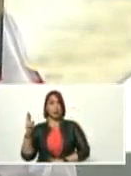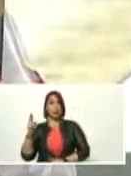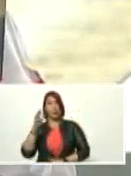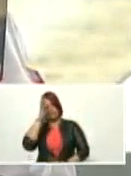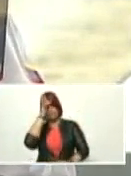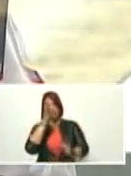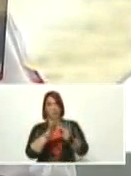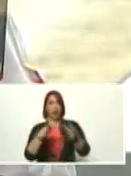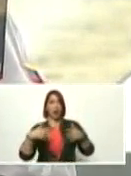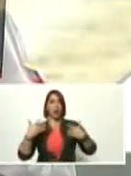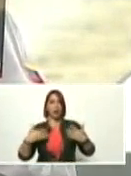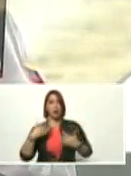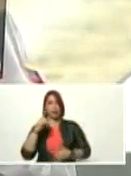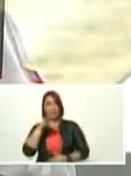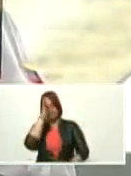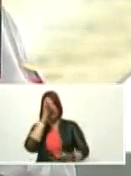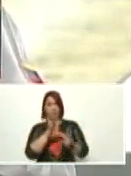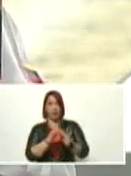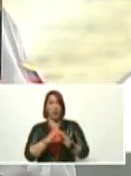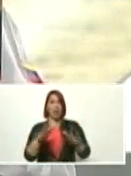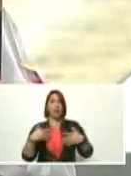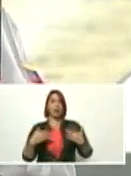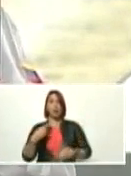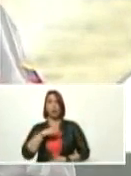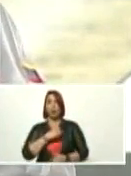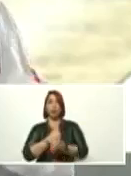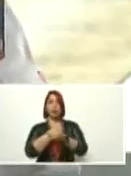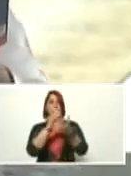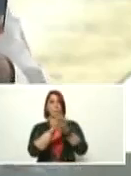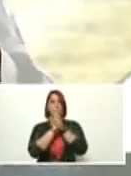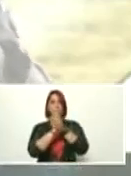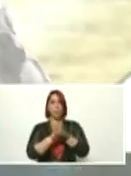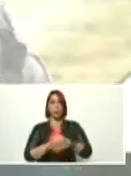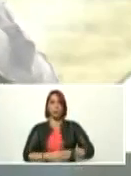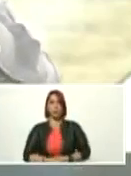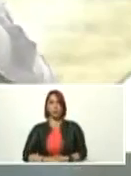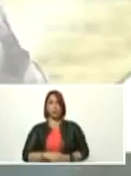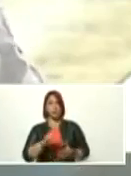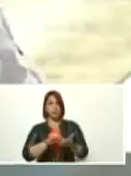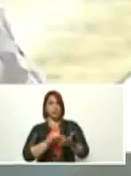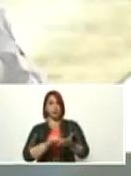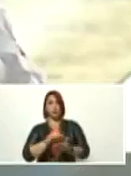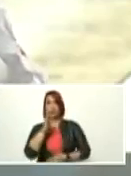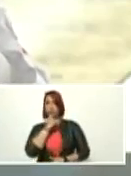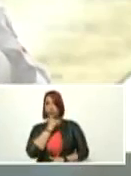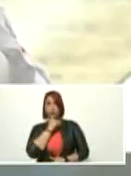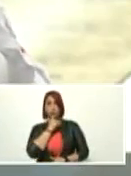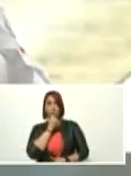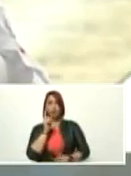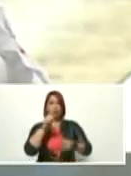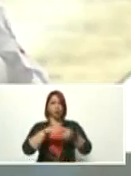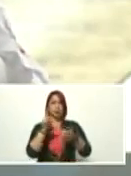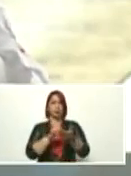Alegría. Y de Fe y Alegría, nuestros queridos compañeros. Aquí está este libro que no es de la colección.